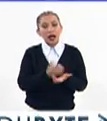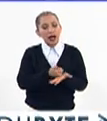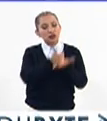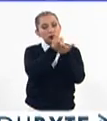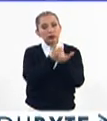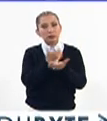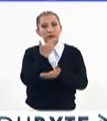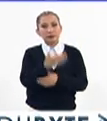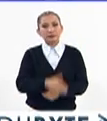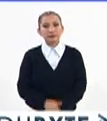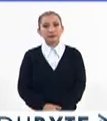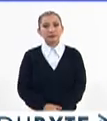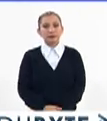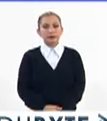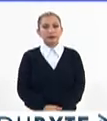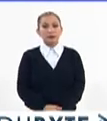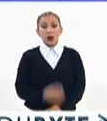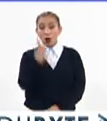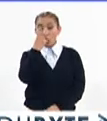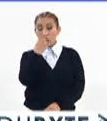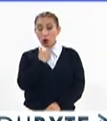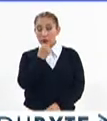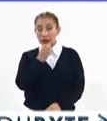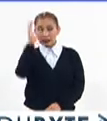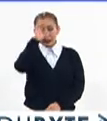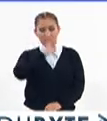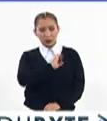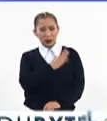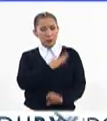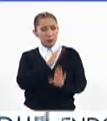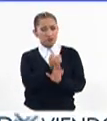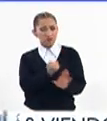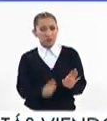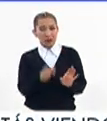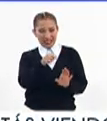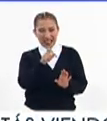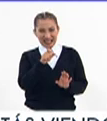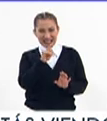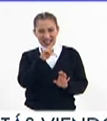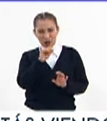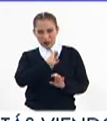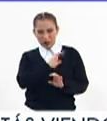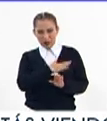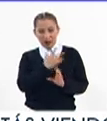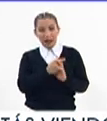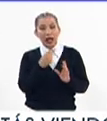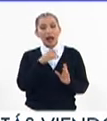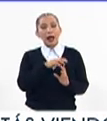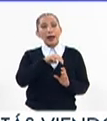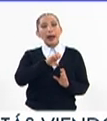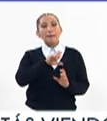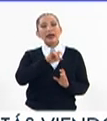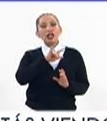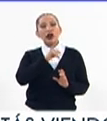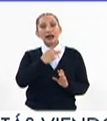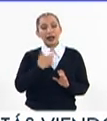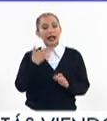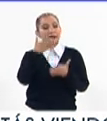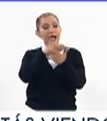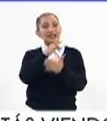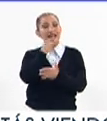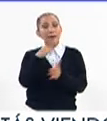del letargo. Uno de los científicos españoles más destacados del exilio español fue Emilio Herrera, quien llegó a Chile